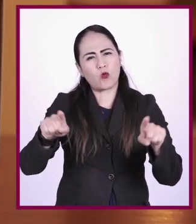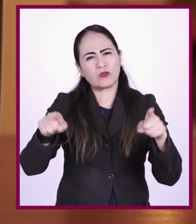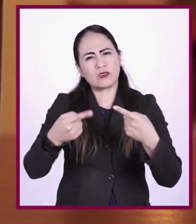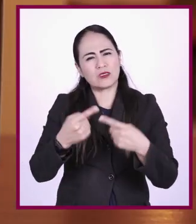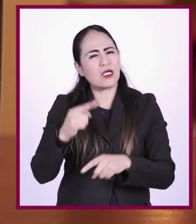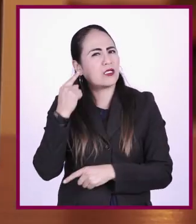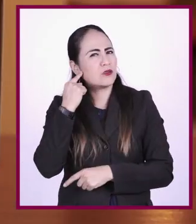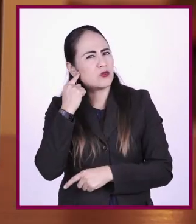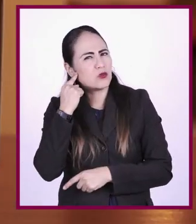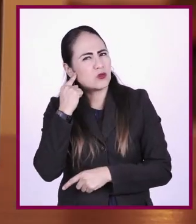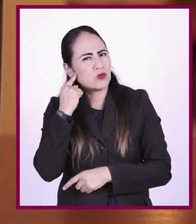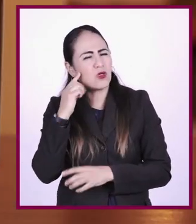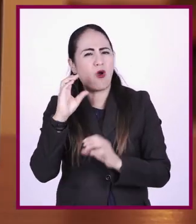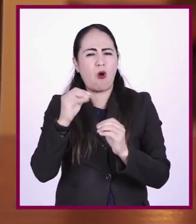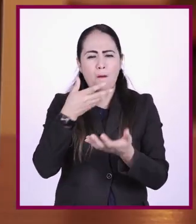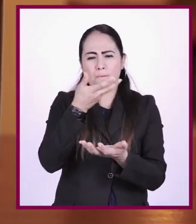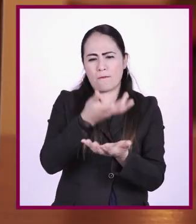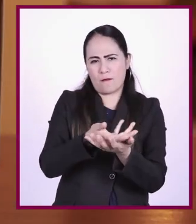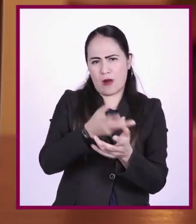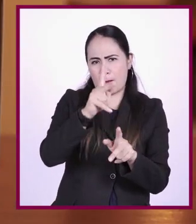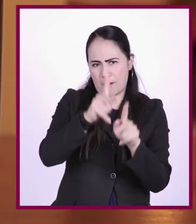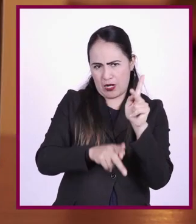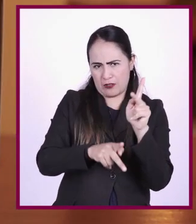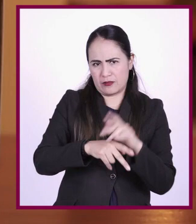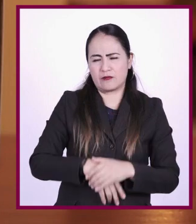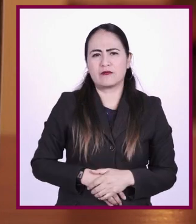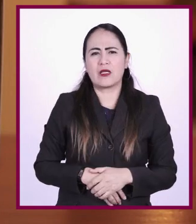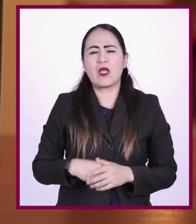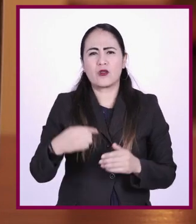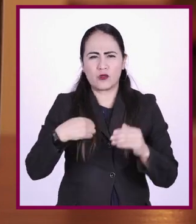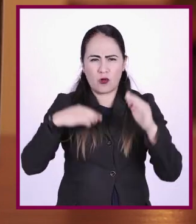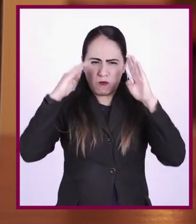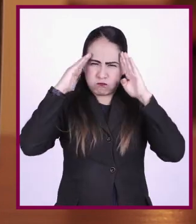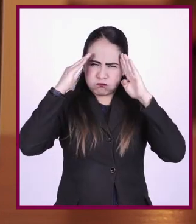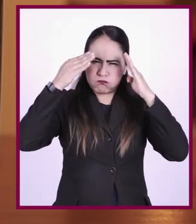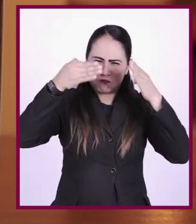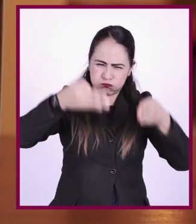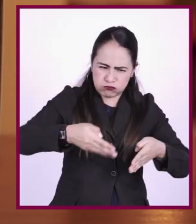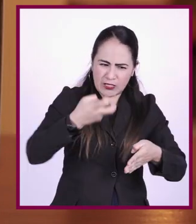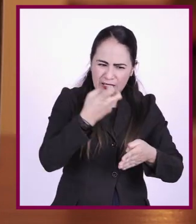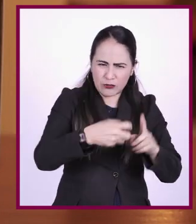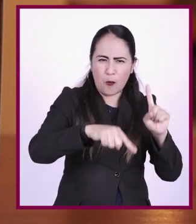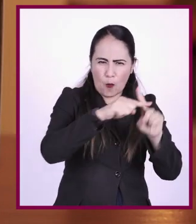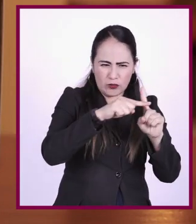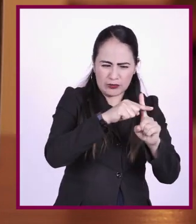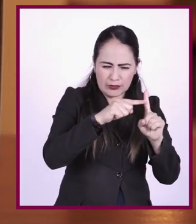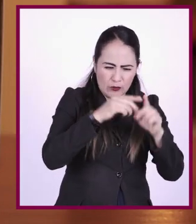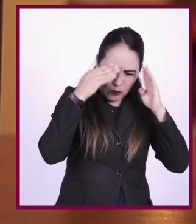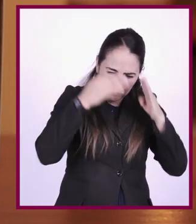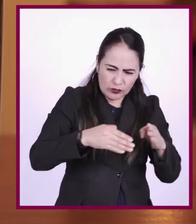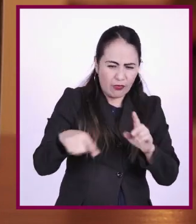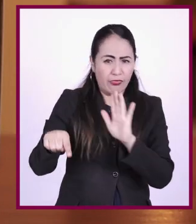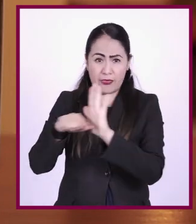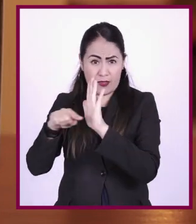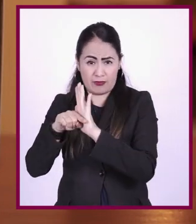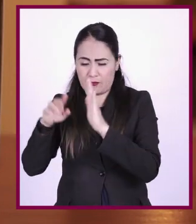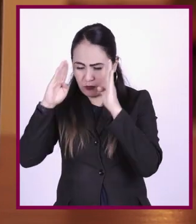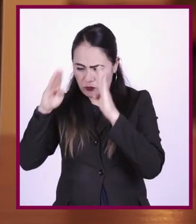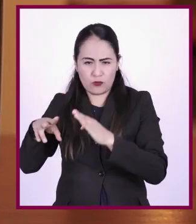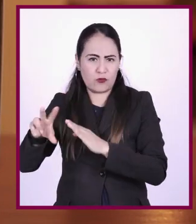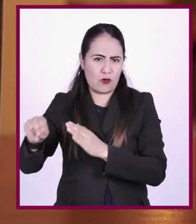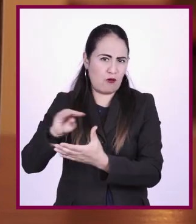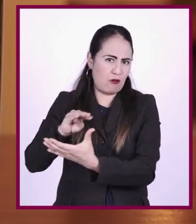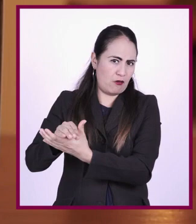Escucho música o incluso me tomo un descanso. Concentrándome en las cosas positivas y no en las negativas.